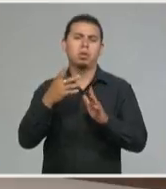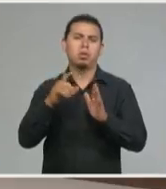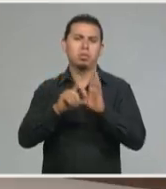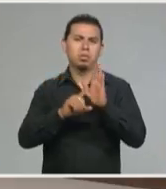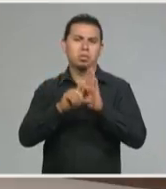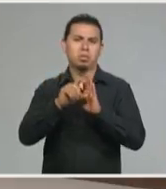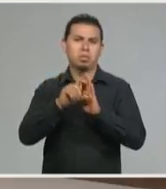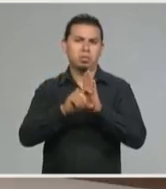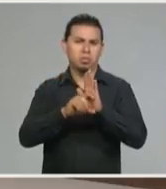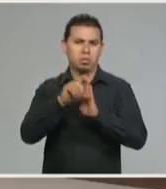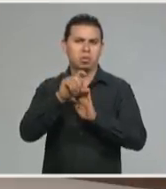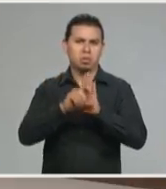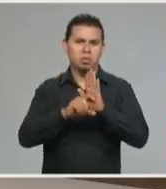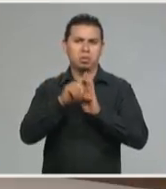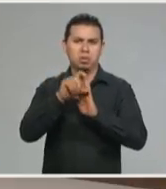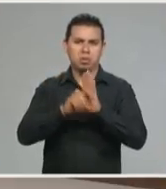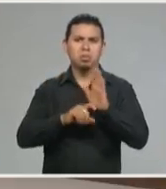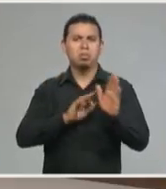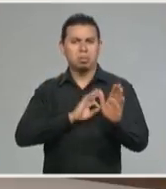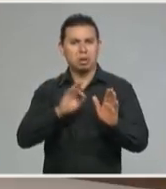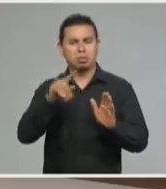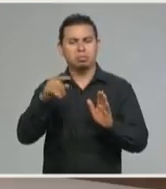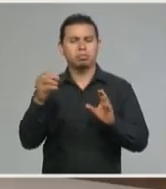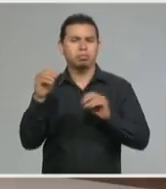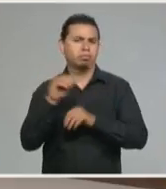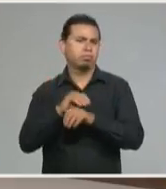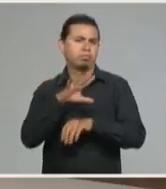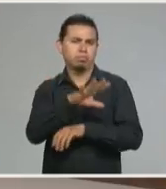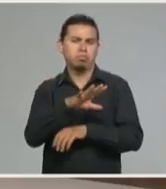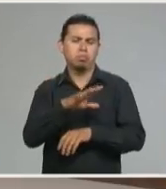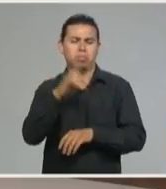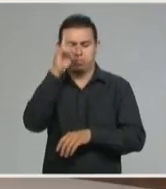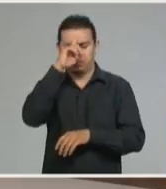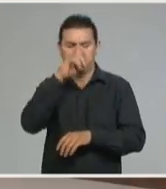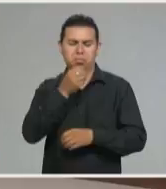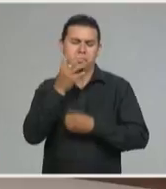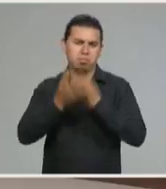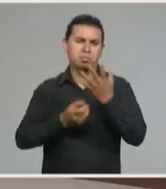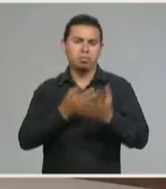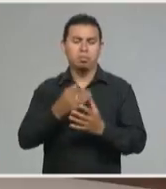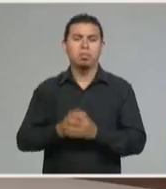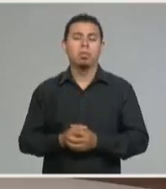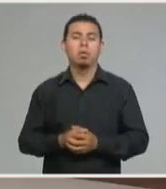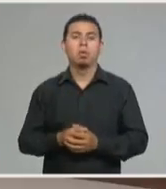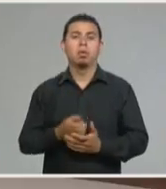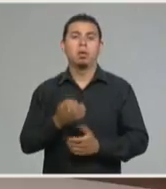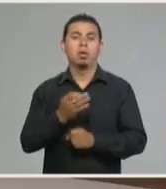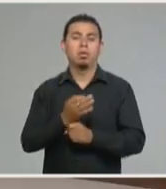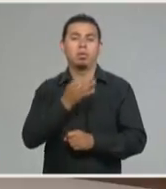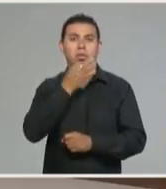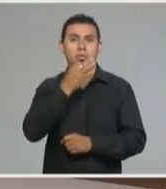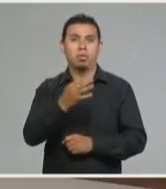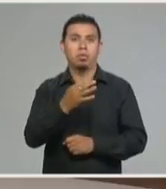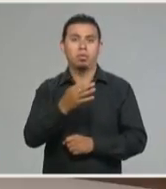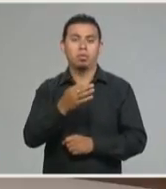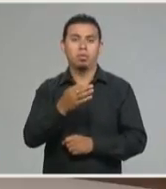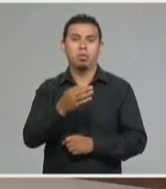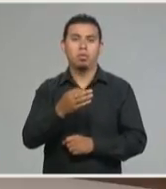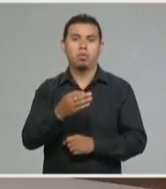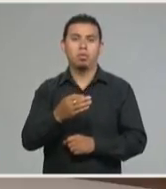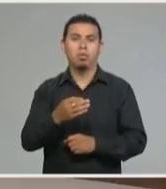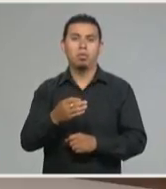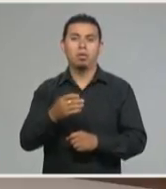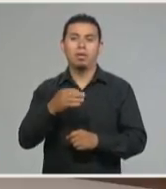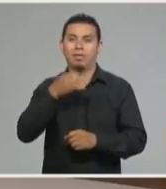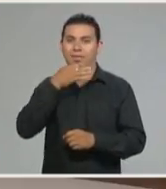de Instagram, como usted defina, como usted quiera, lo importante es que nos acompañe. Por cierto, debo decirle que una vez que pasa este tren de